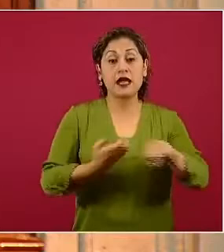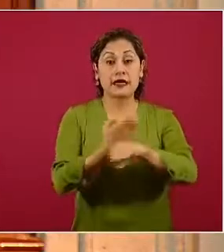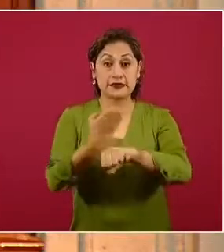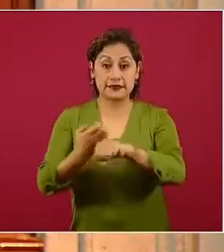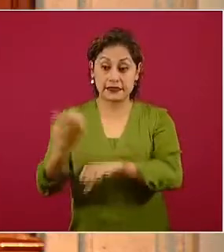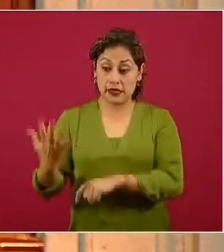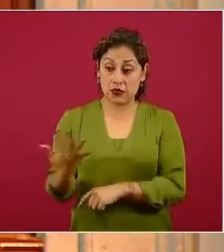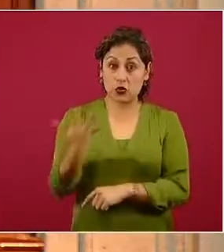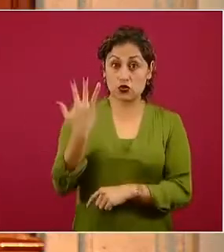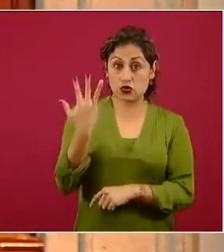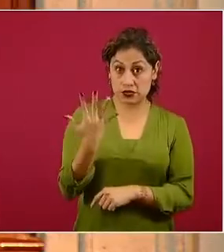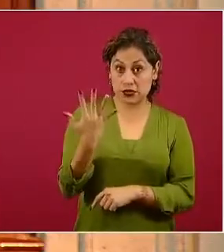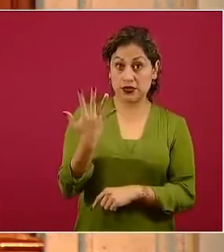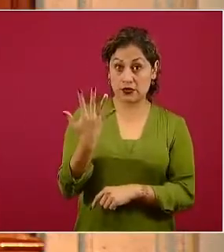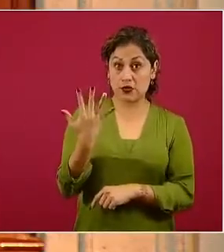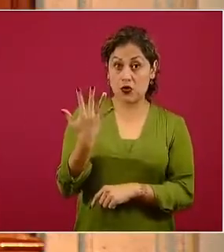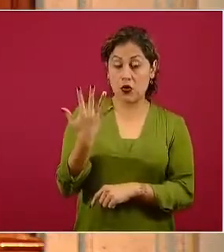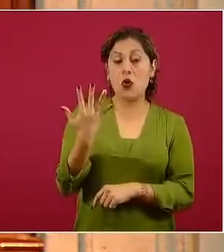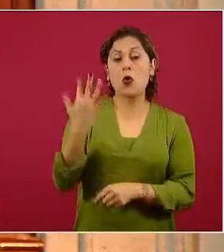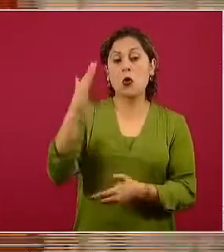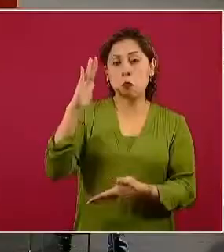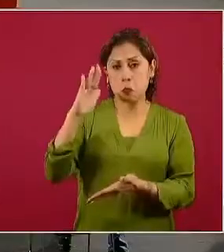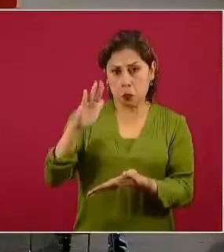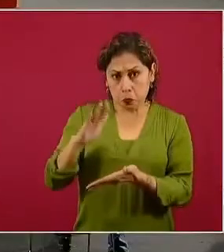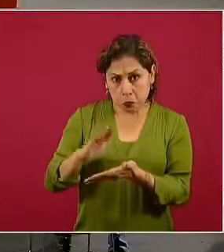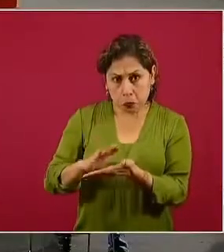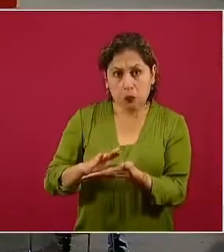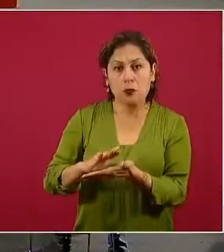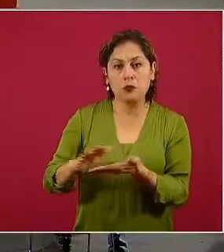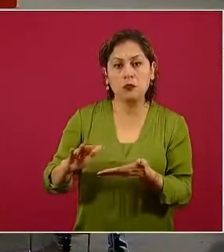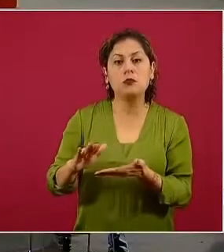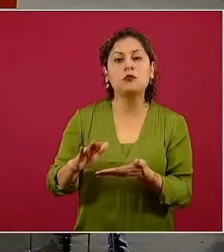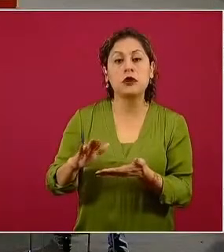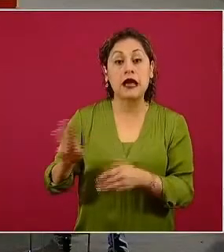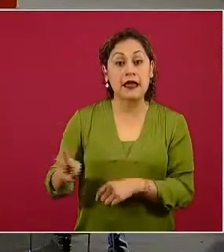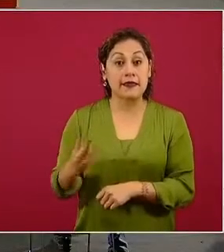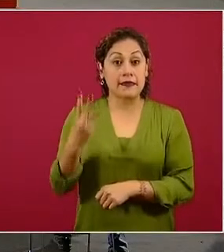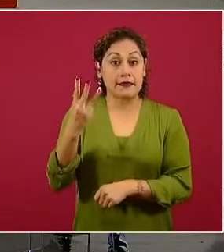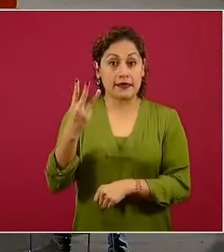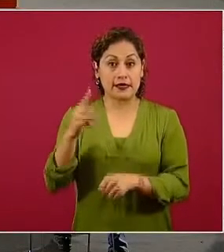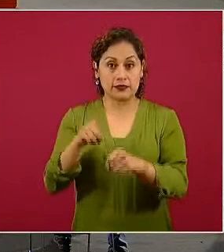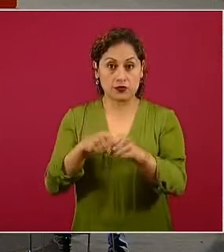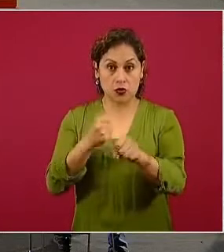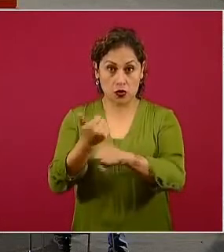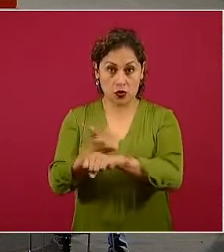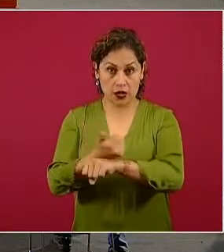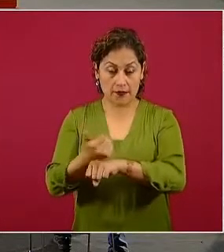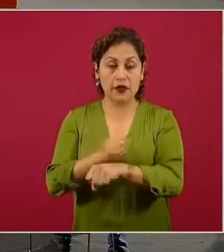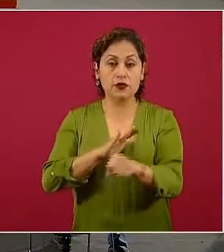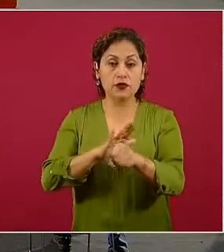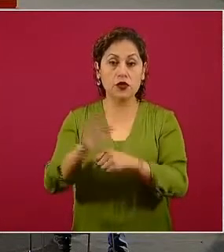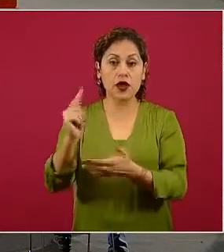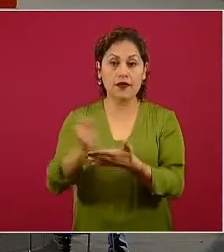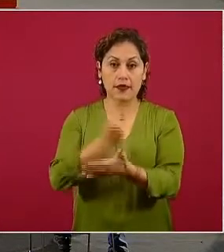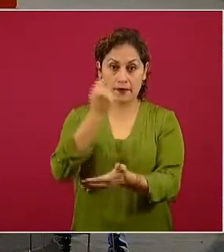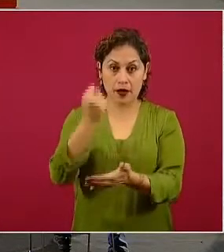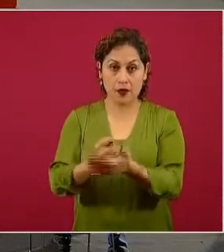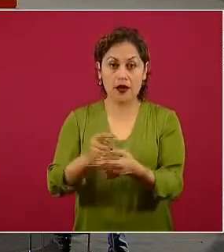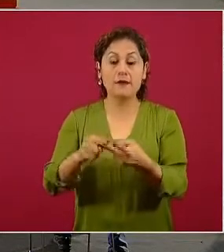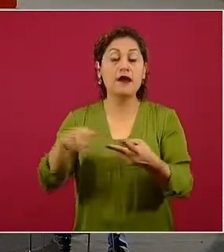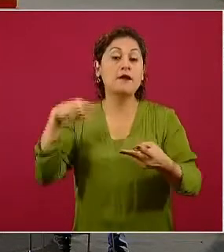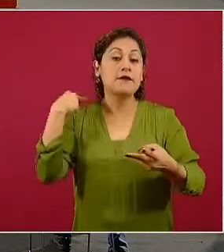en los niveles más bajos, específicamente 3 en amarillo, que serían Tamaulipas, Veracruz